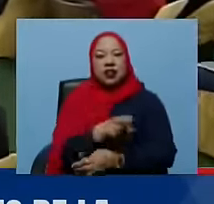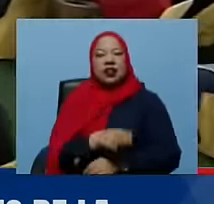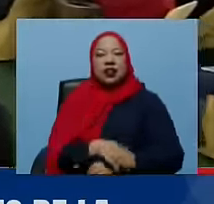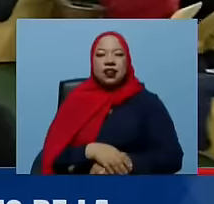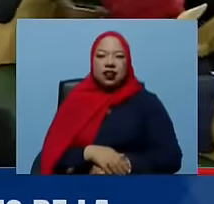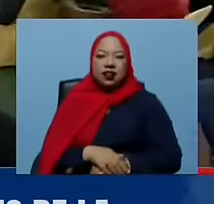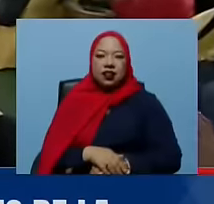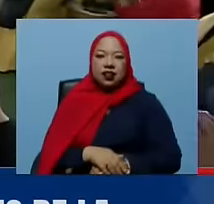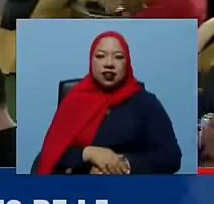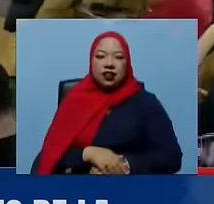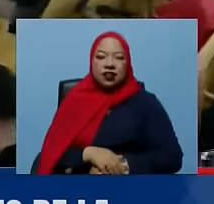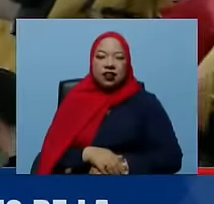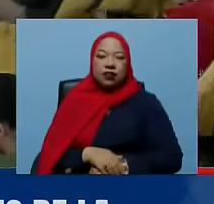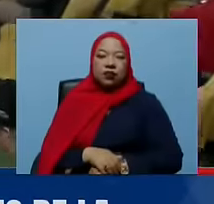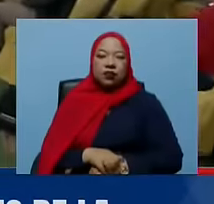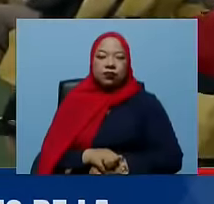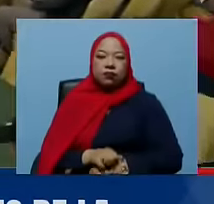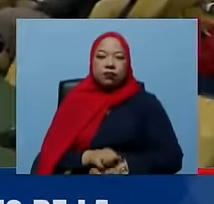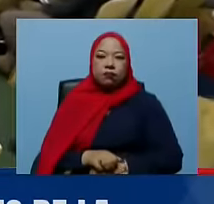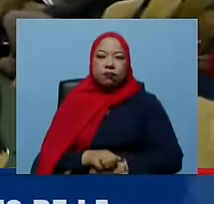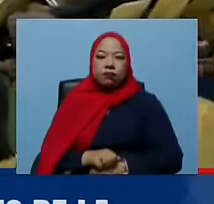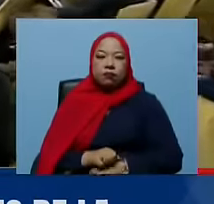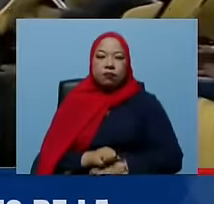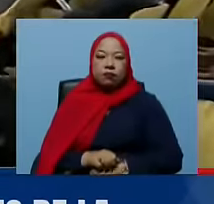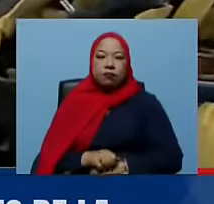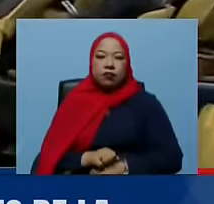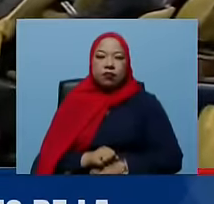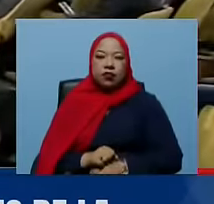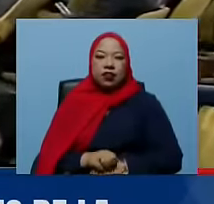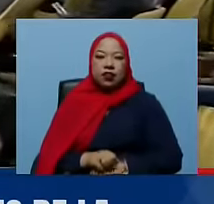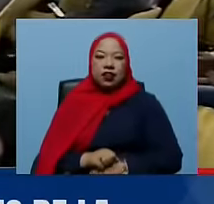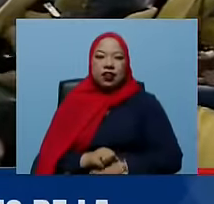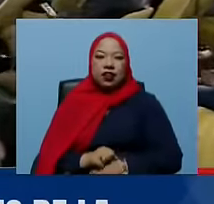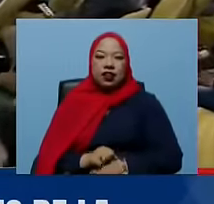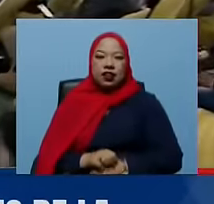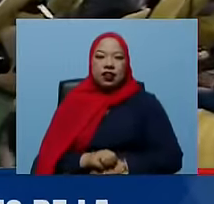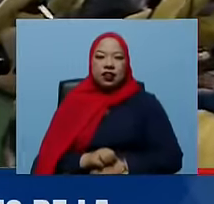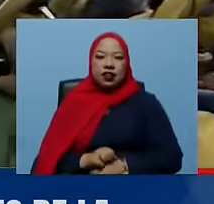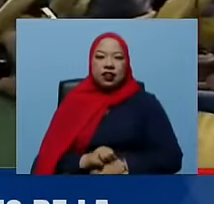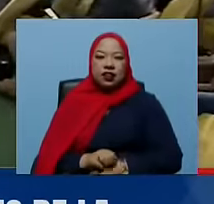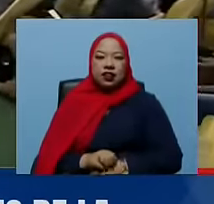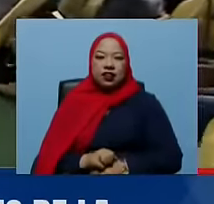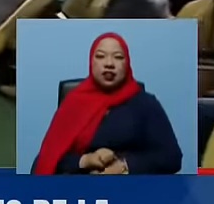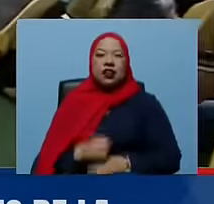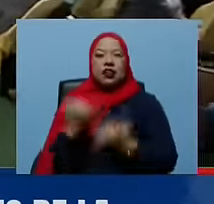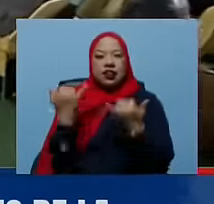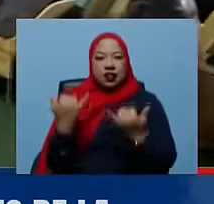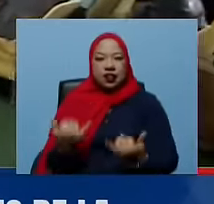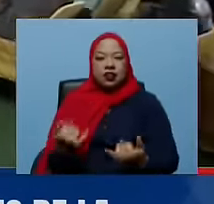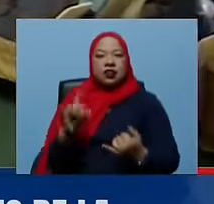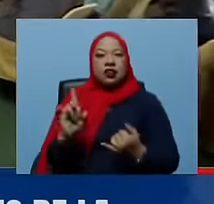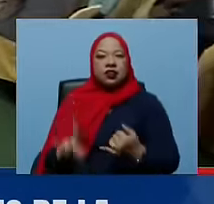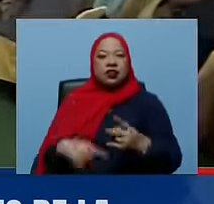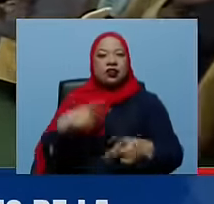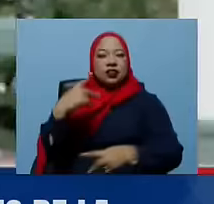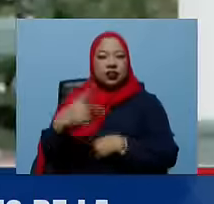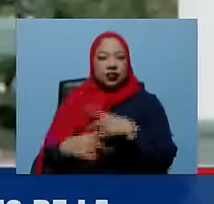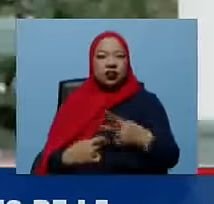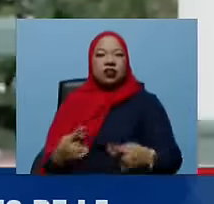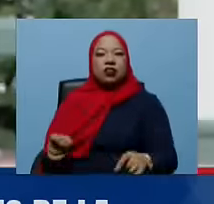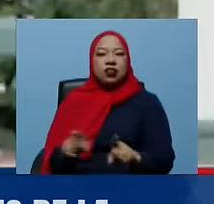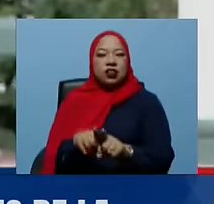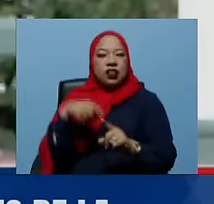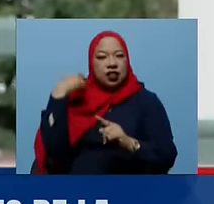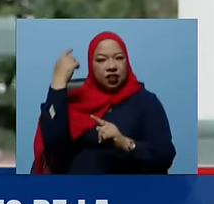Primera producción audiovisual de la gran misión de Venezuela. Dice Ernesto, dilo tú, Ernesto. Primera producción audiovisual de la